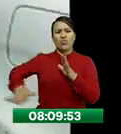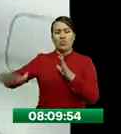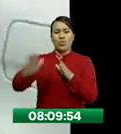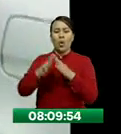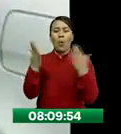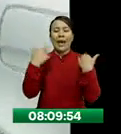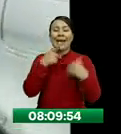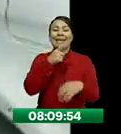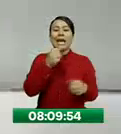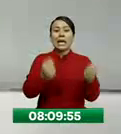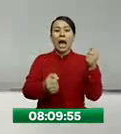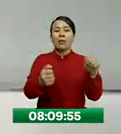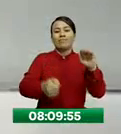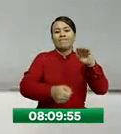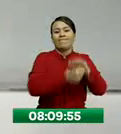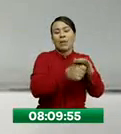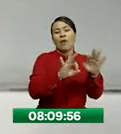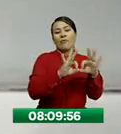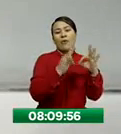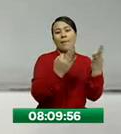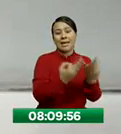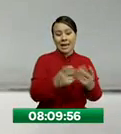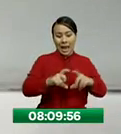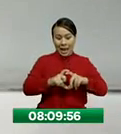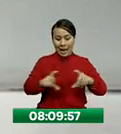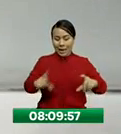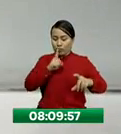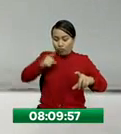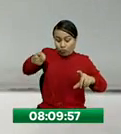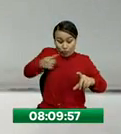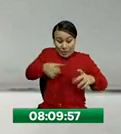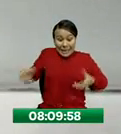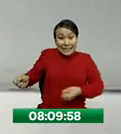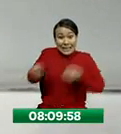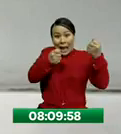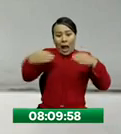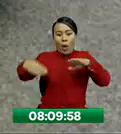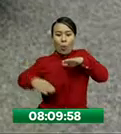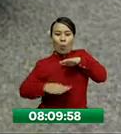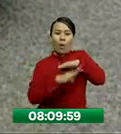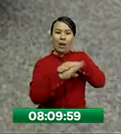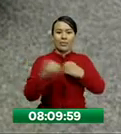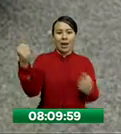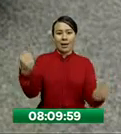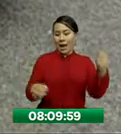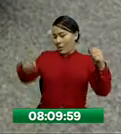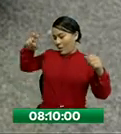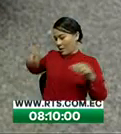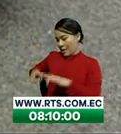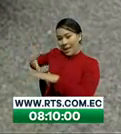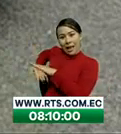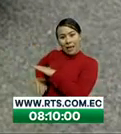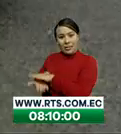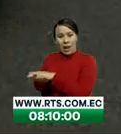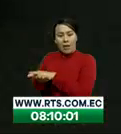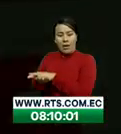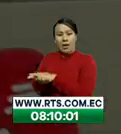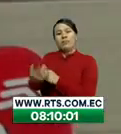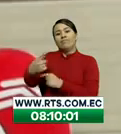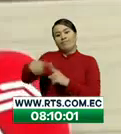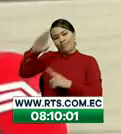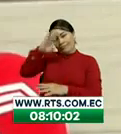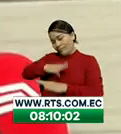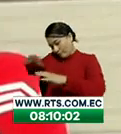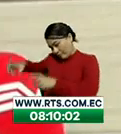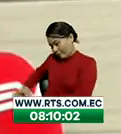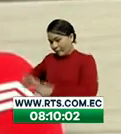sus familiares. Las placas habían sido retiradas, pero fueron halladas debajo de uno de los asientos del automotor.